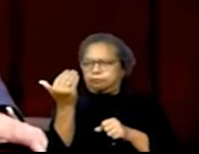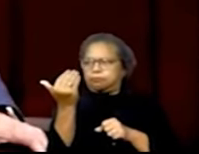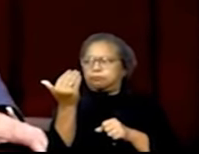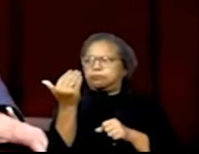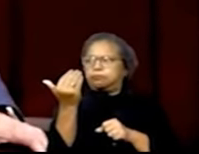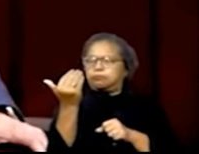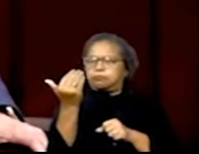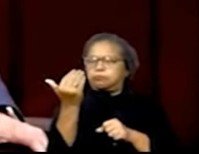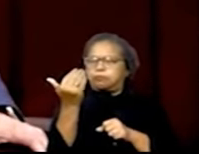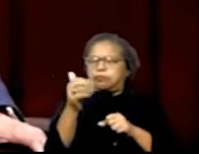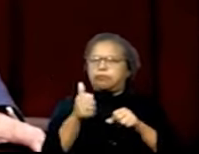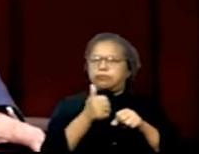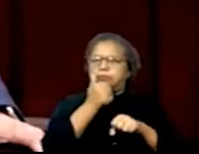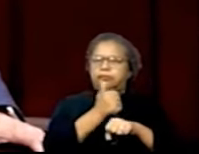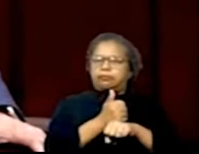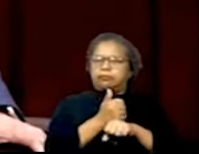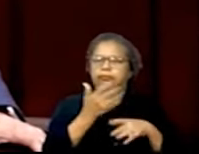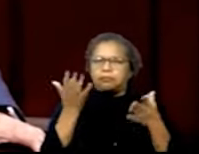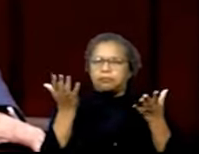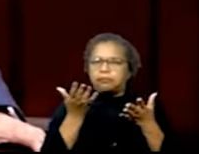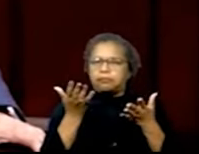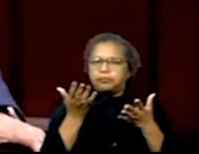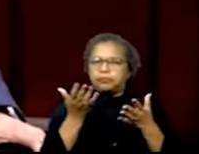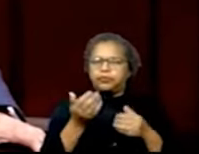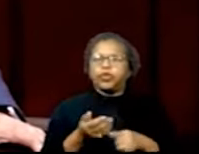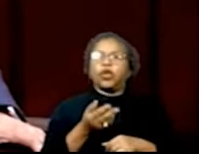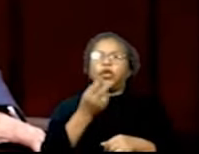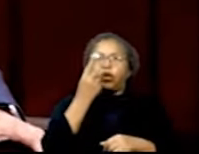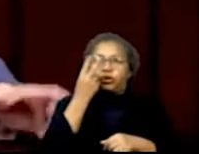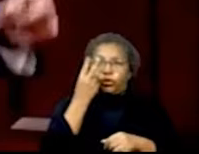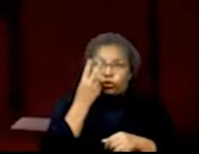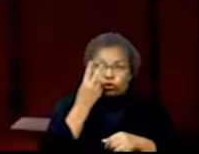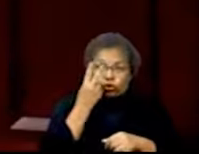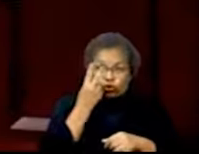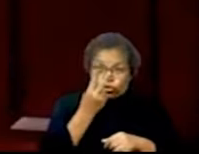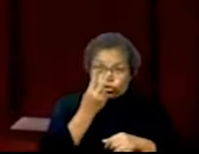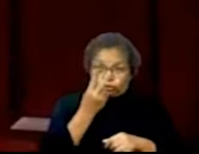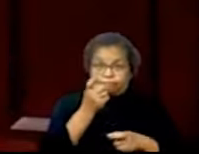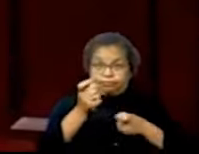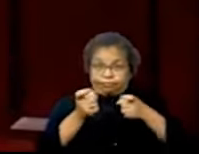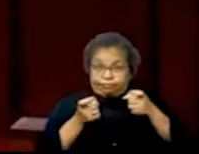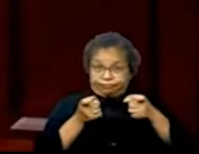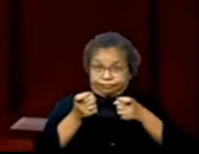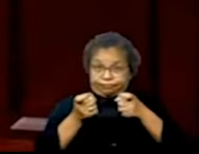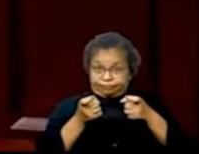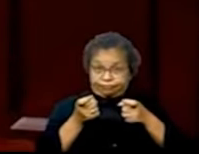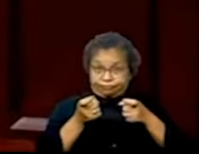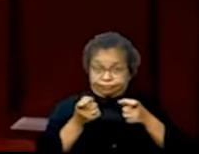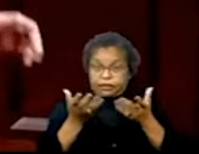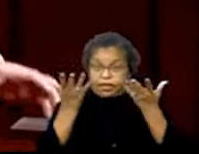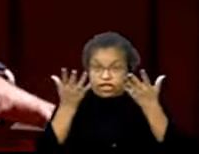2015, establece dos periodos y nunca más. Y hay que hacer la historia,